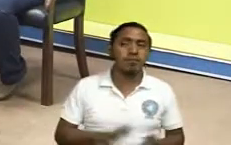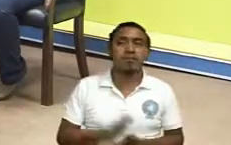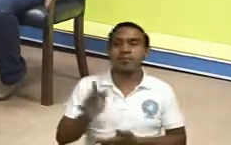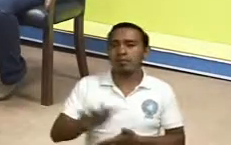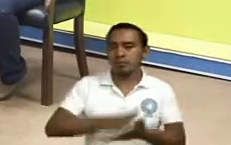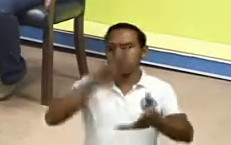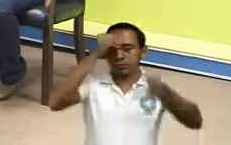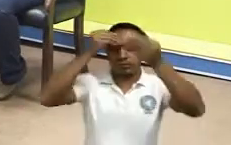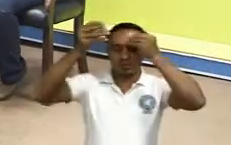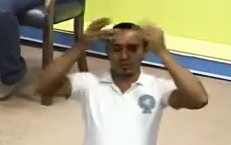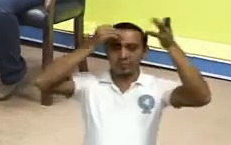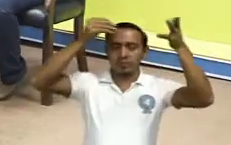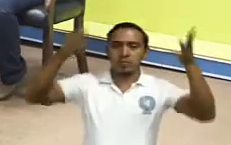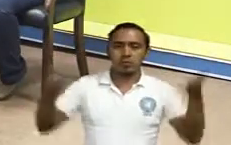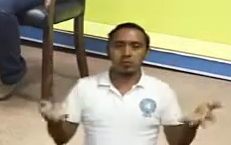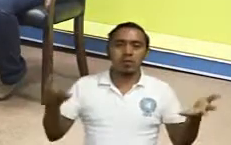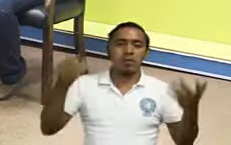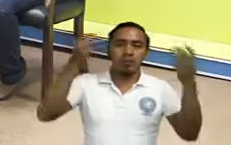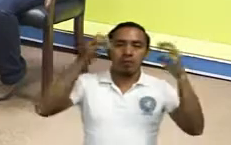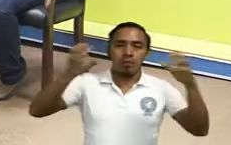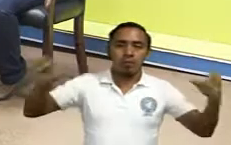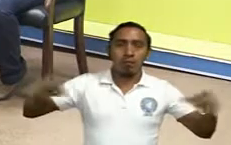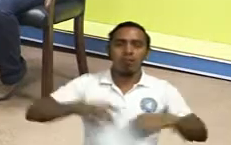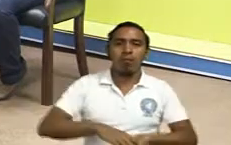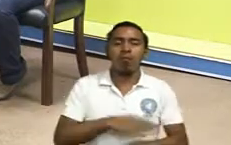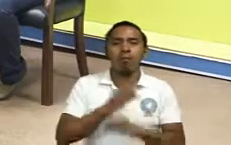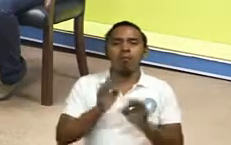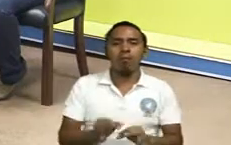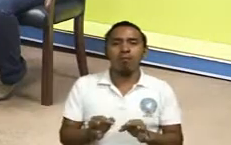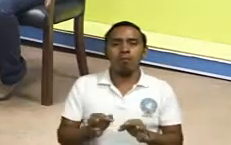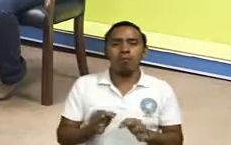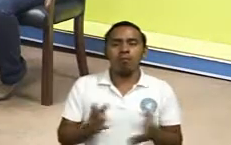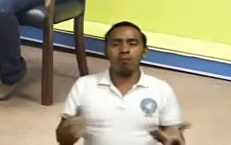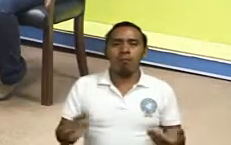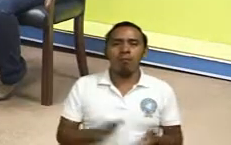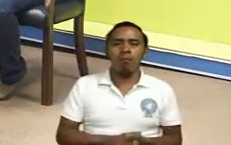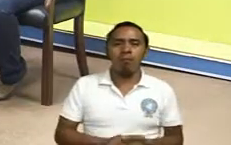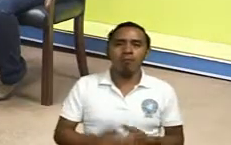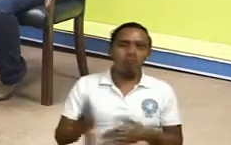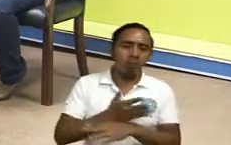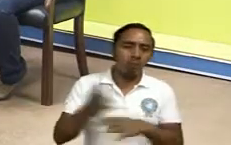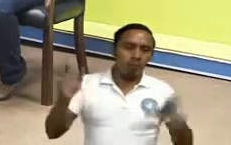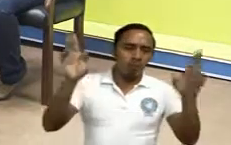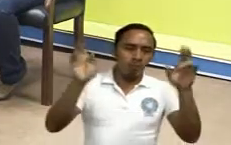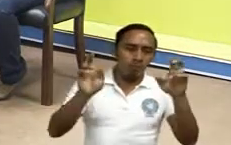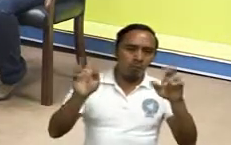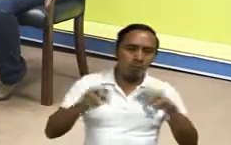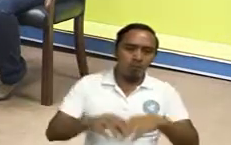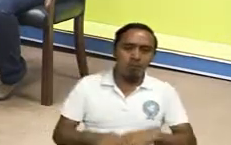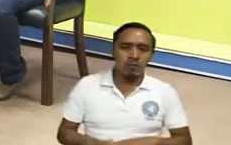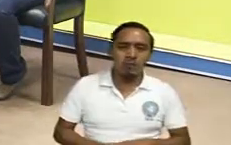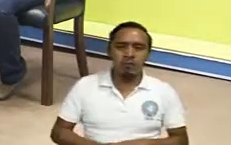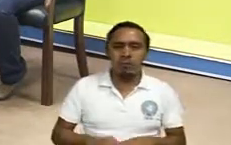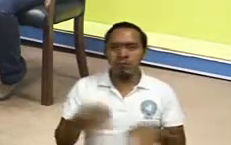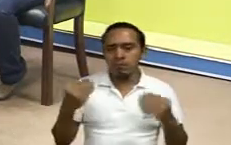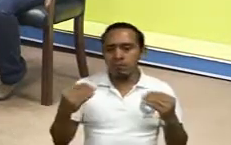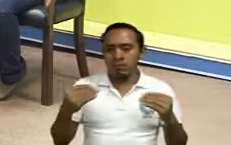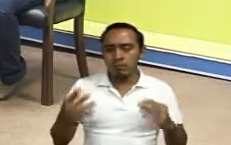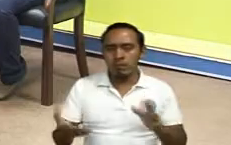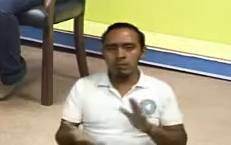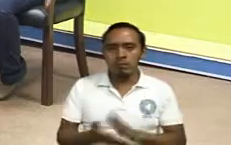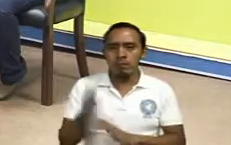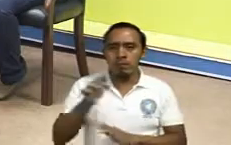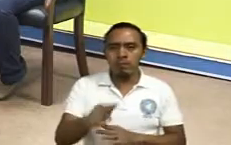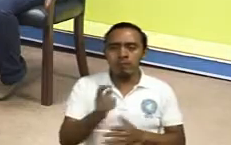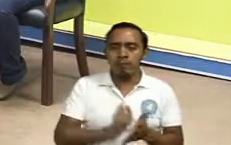enriquecer sus conocimientos culturales, su conocimiento en varias materias, pues, de educación. Sí. Entonces,